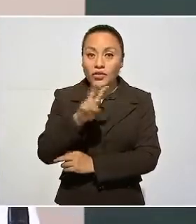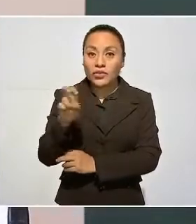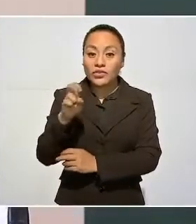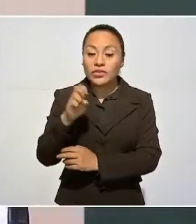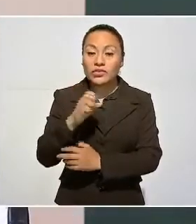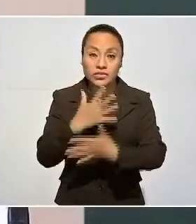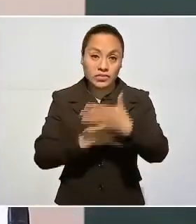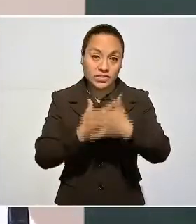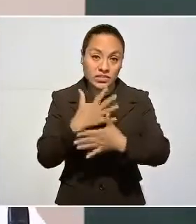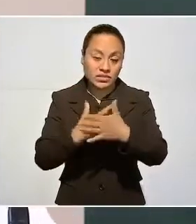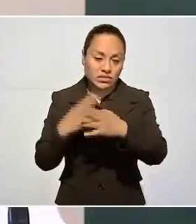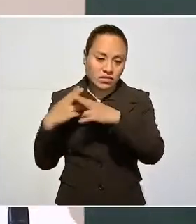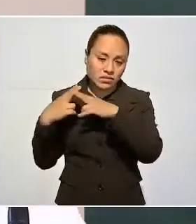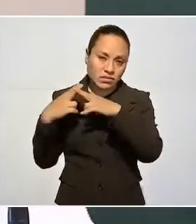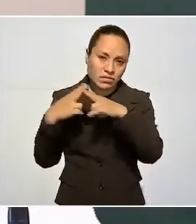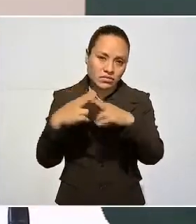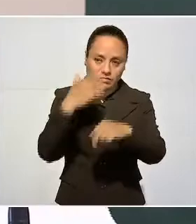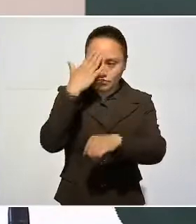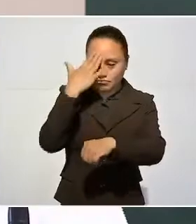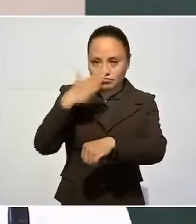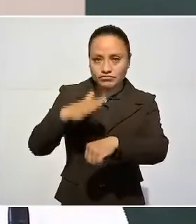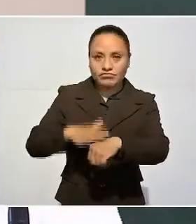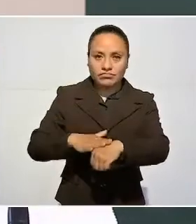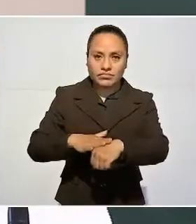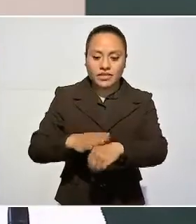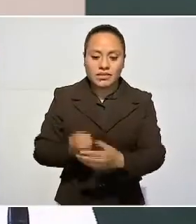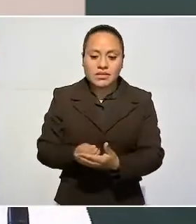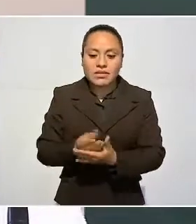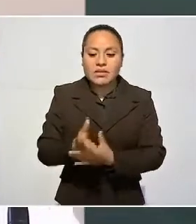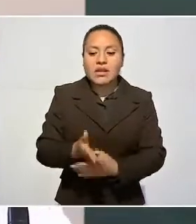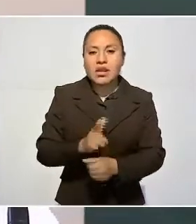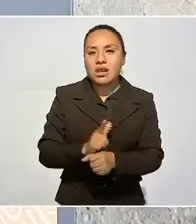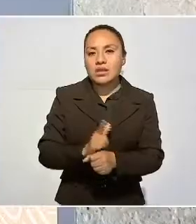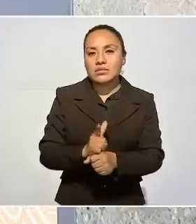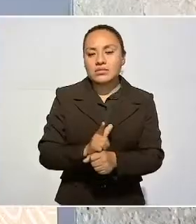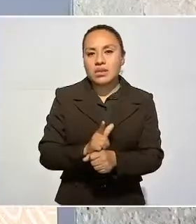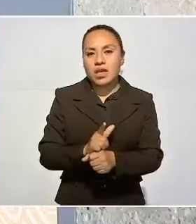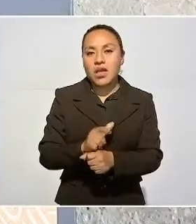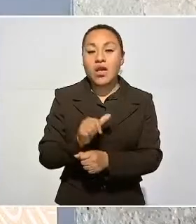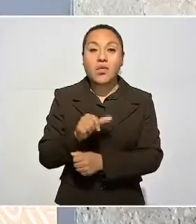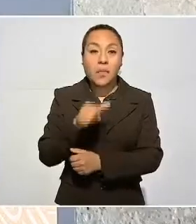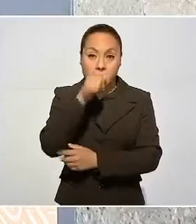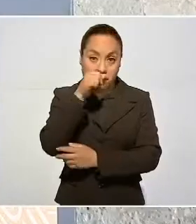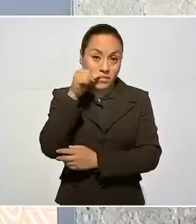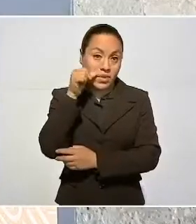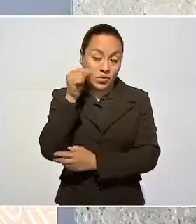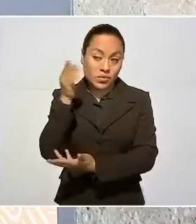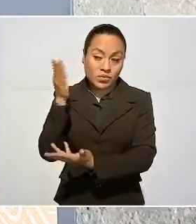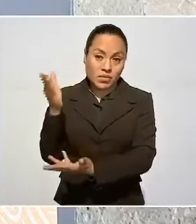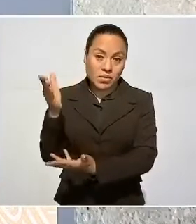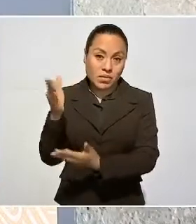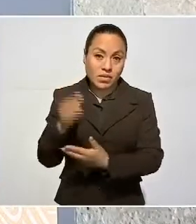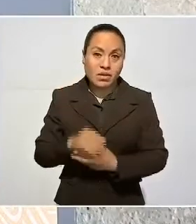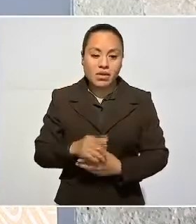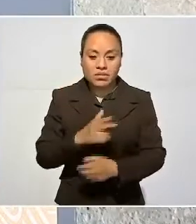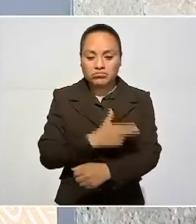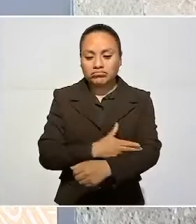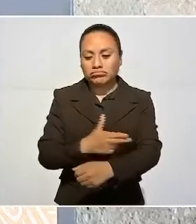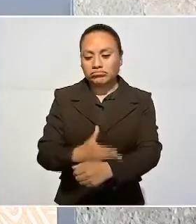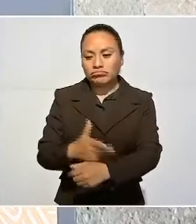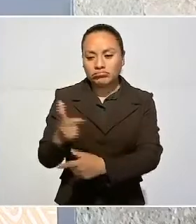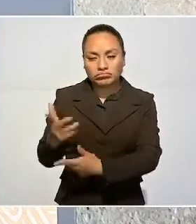215 aniversario del natalicio del licenciado Benito Juárez García, benemérito de